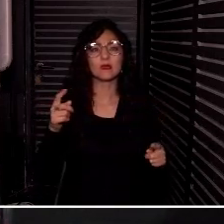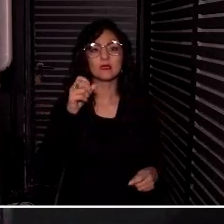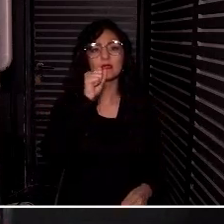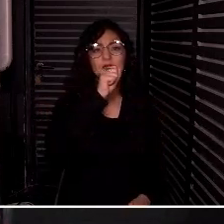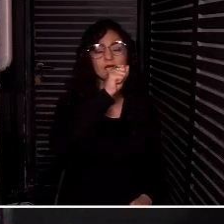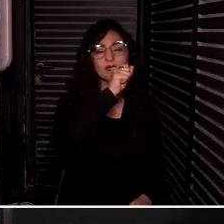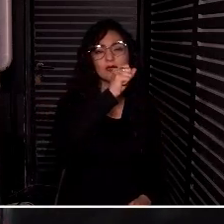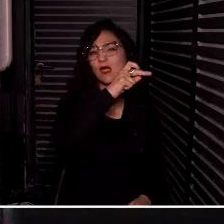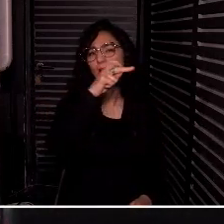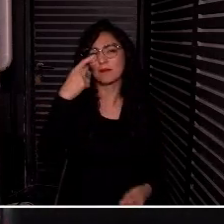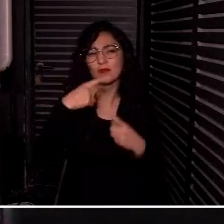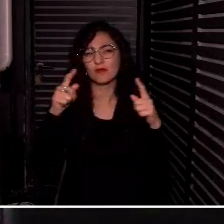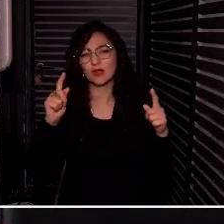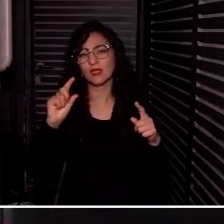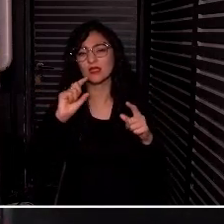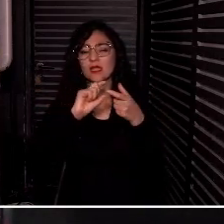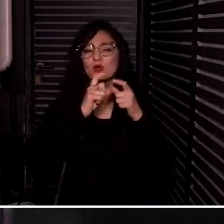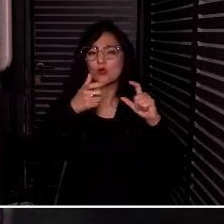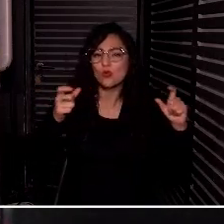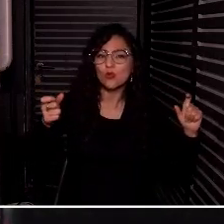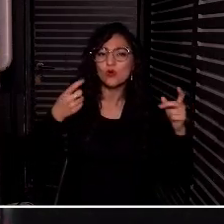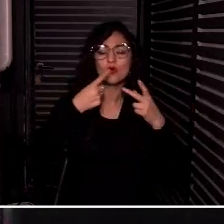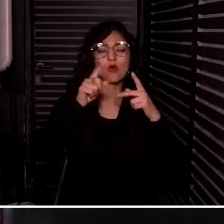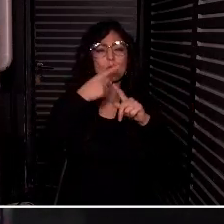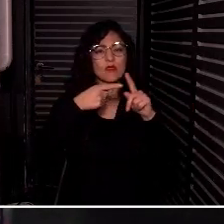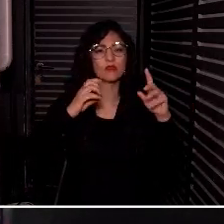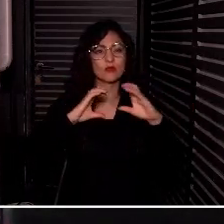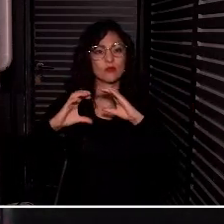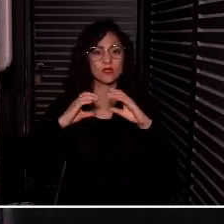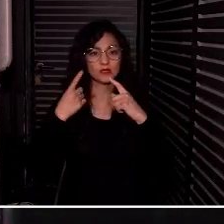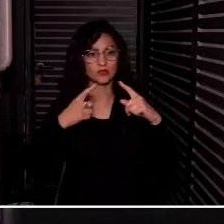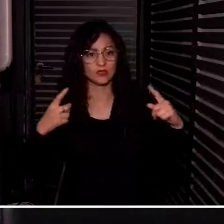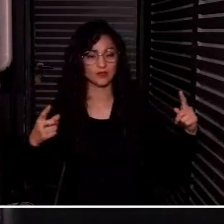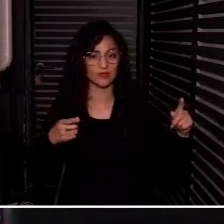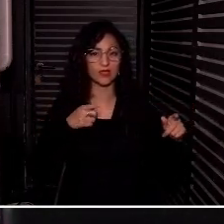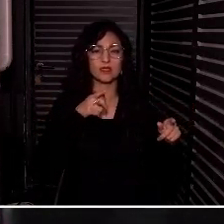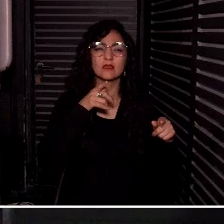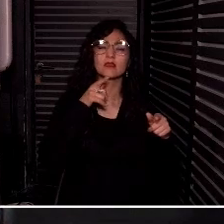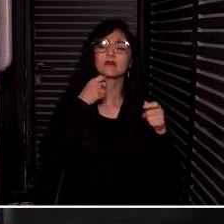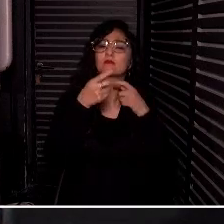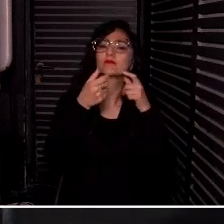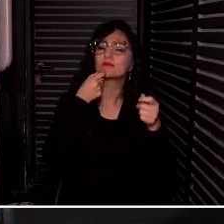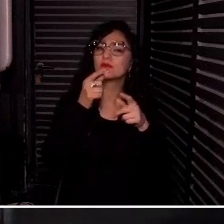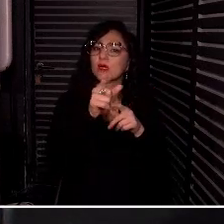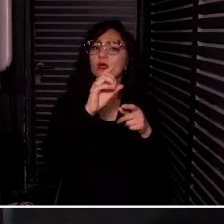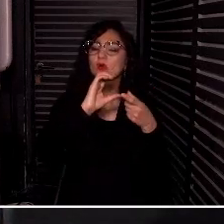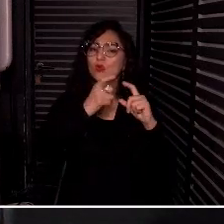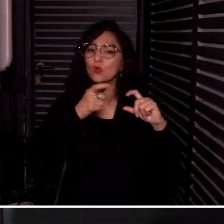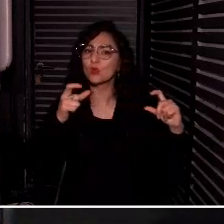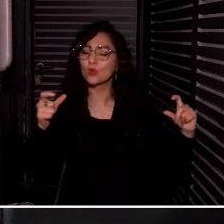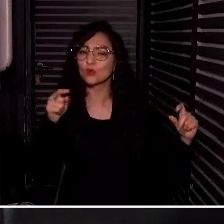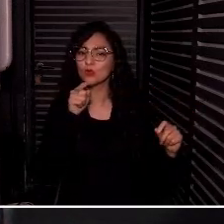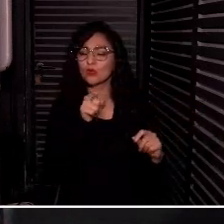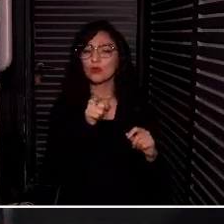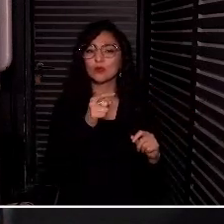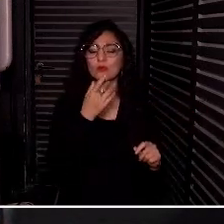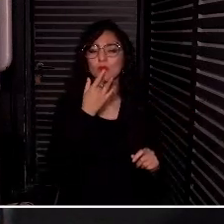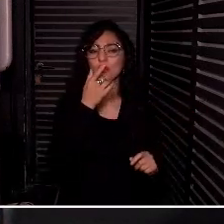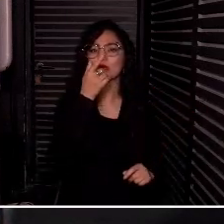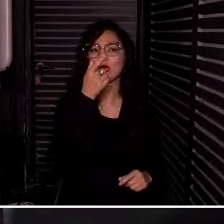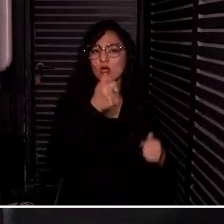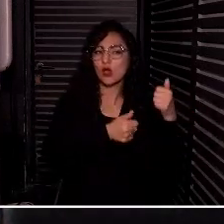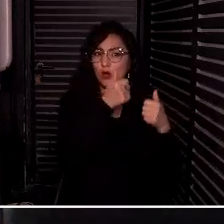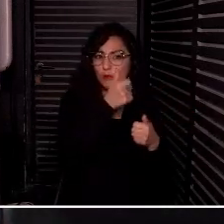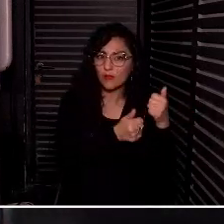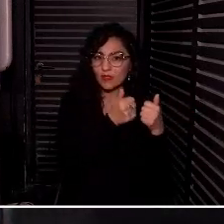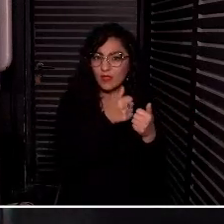Google en muchos países del mundo los medios de comunicación escritos empezaron a demandar a Google digamos por el por la la competencia es leal de lo